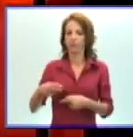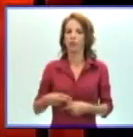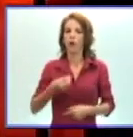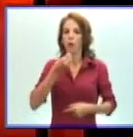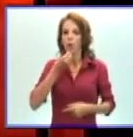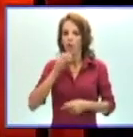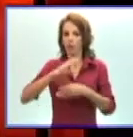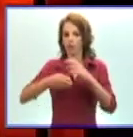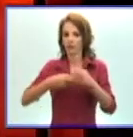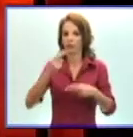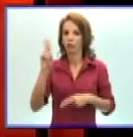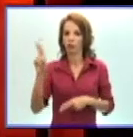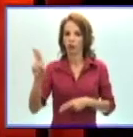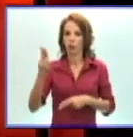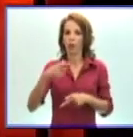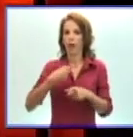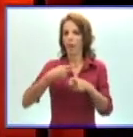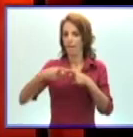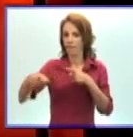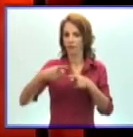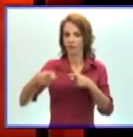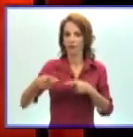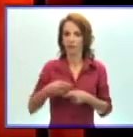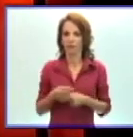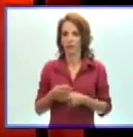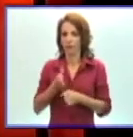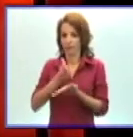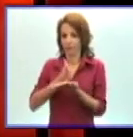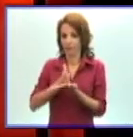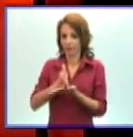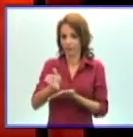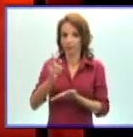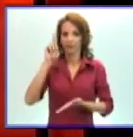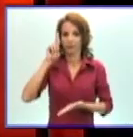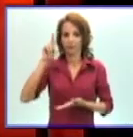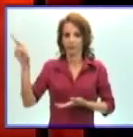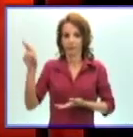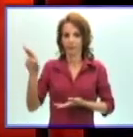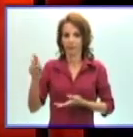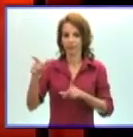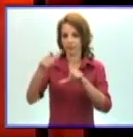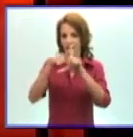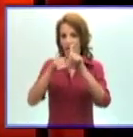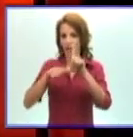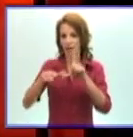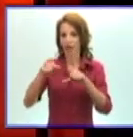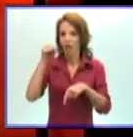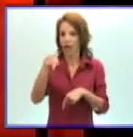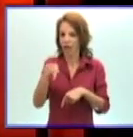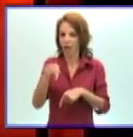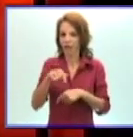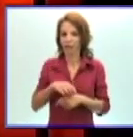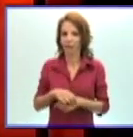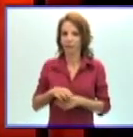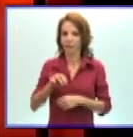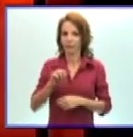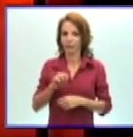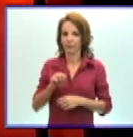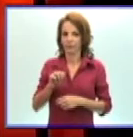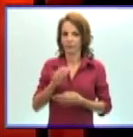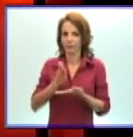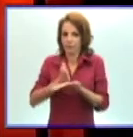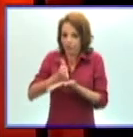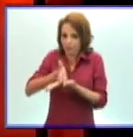mediciones directas, recuerden, la regla, bueno, yo mido una longitud determinada, eso es una medición directa. Pero también